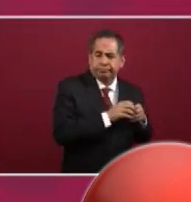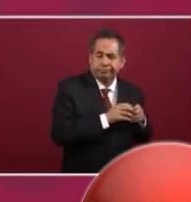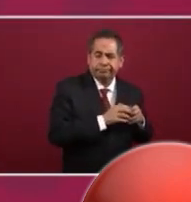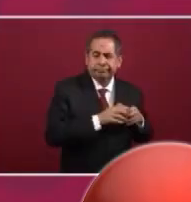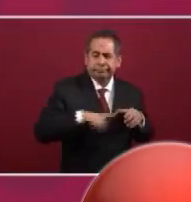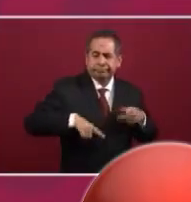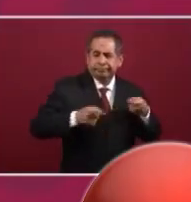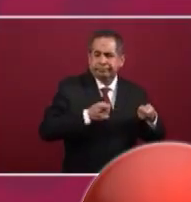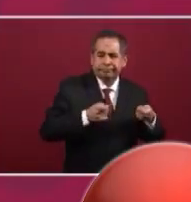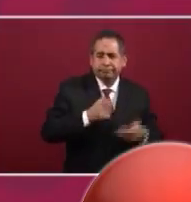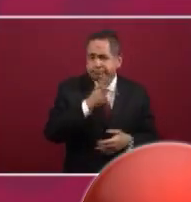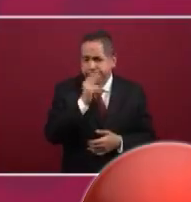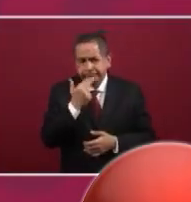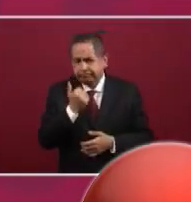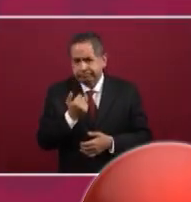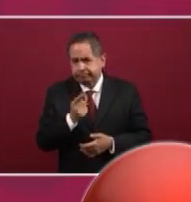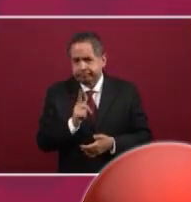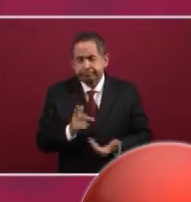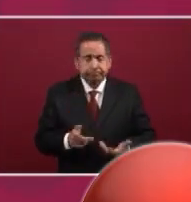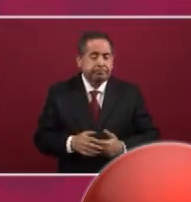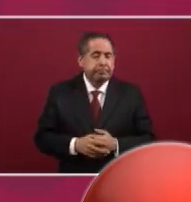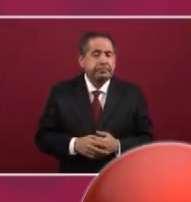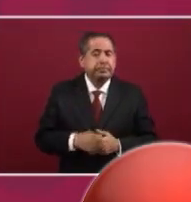Y lo que